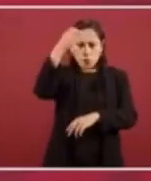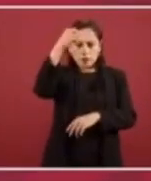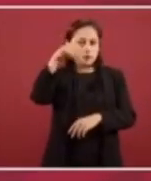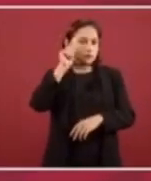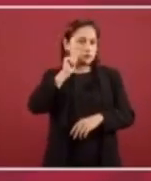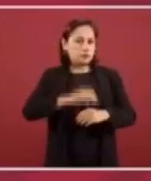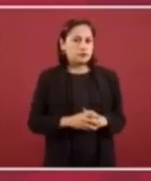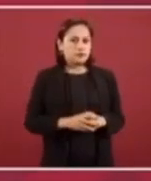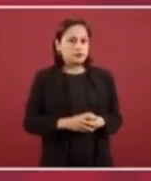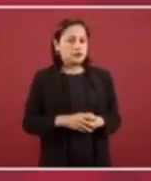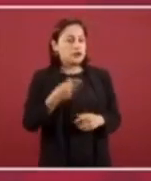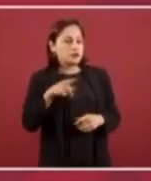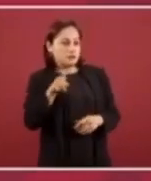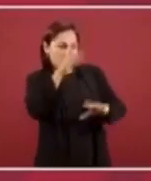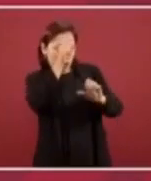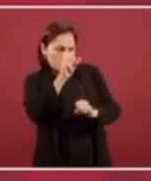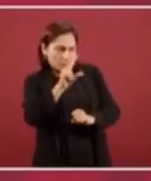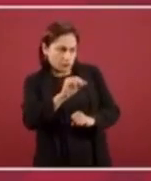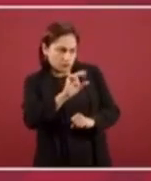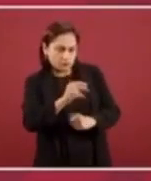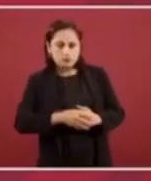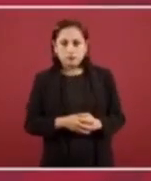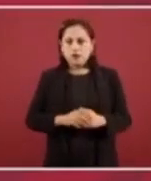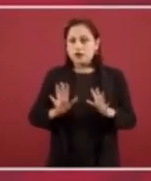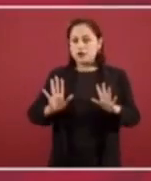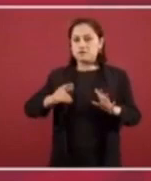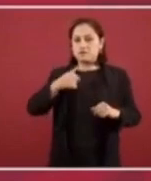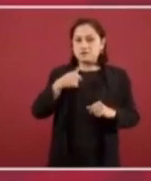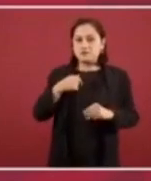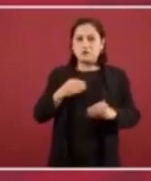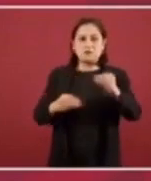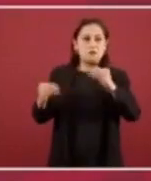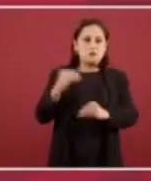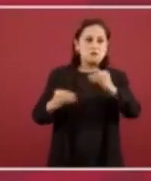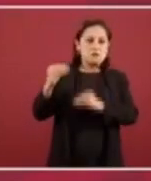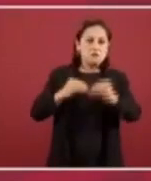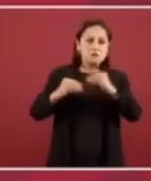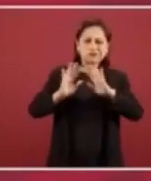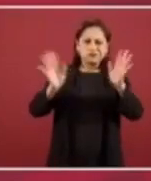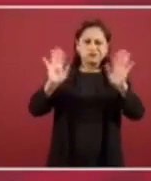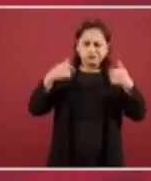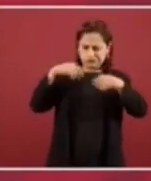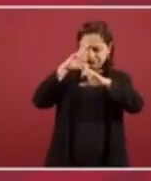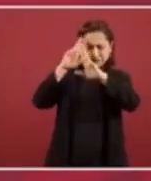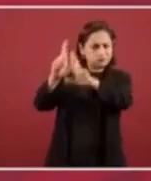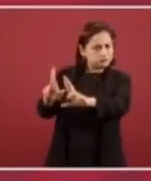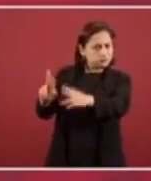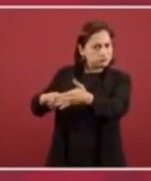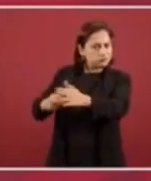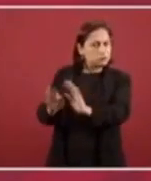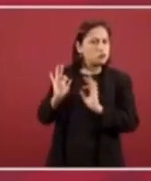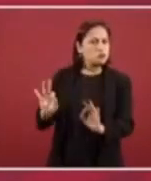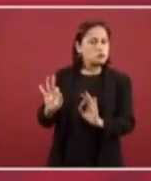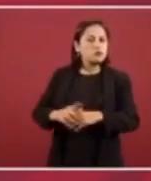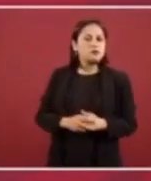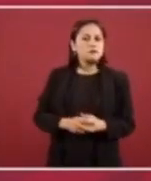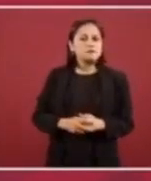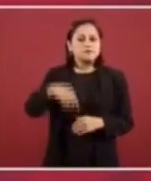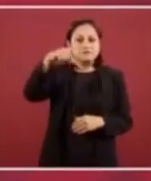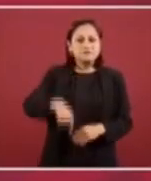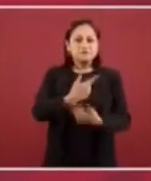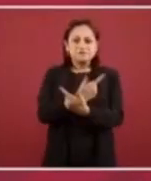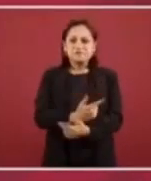Pero no está de acuerdo, ¿o sí? Pero yo no estoy para polémica y respeto mucho al ingeniero. Además, somos libres. Queremos la